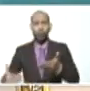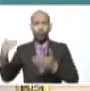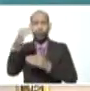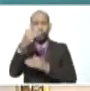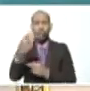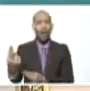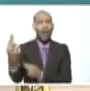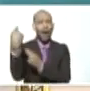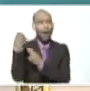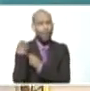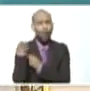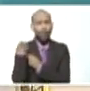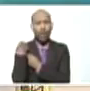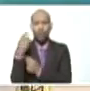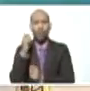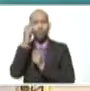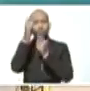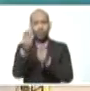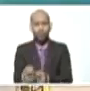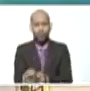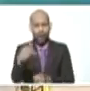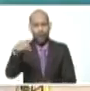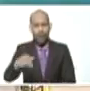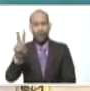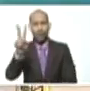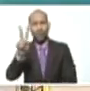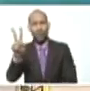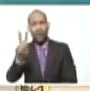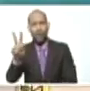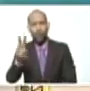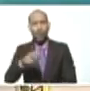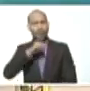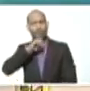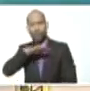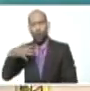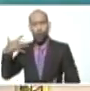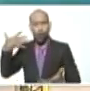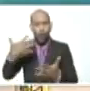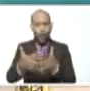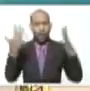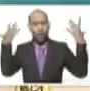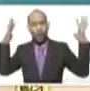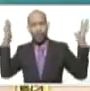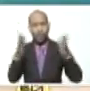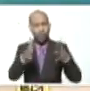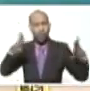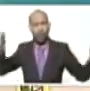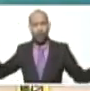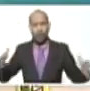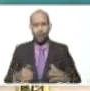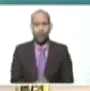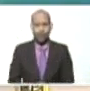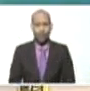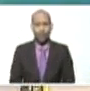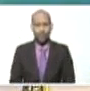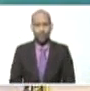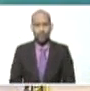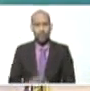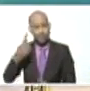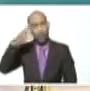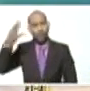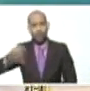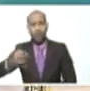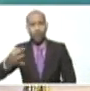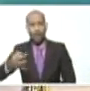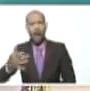suyo para presidir esta solemne e histórica celebración. Era cierto, por tanto,